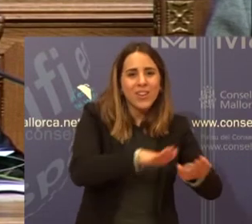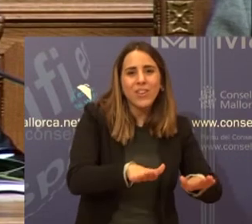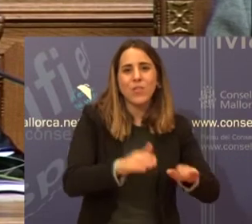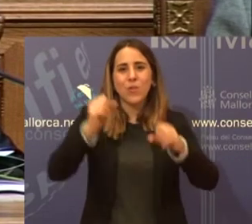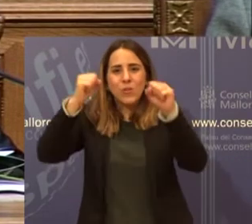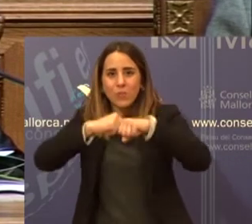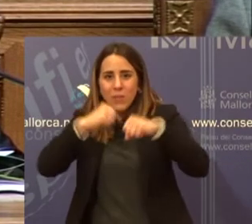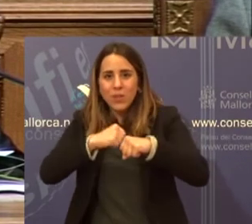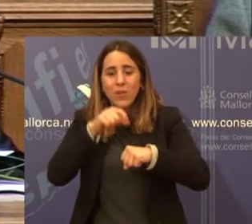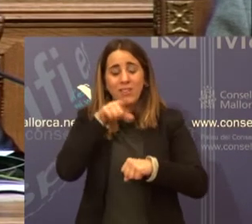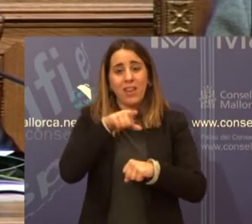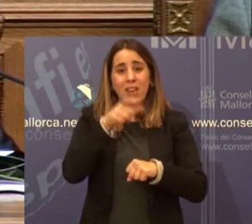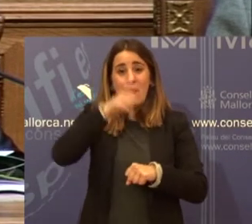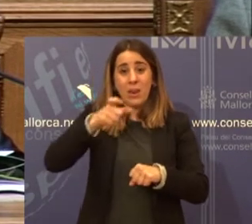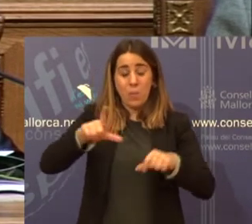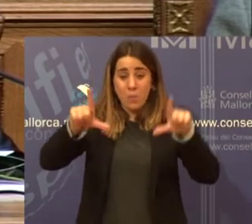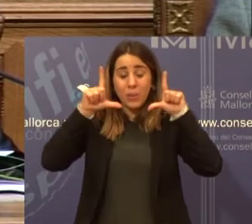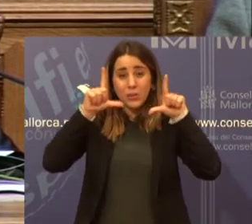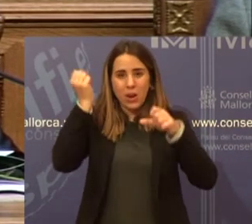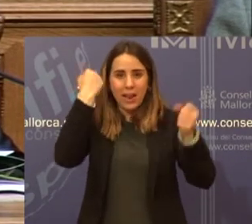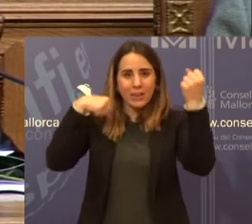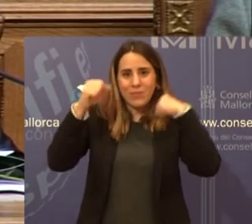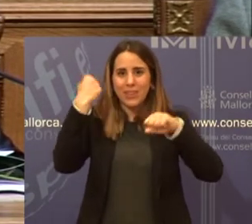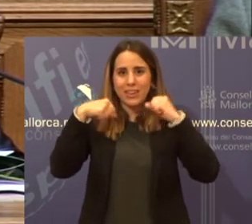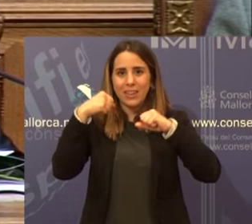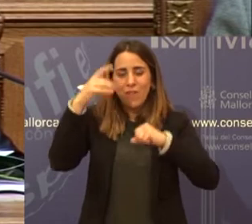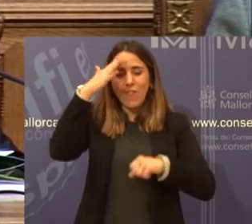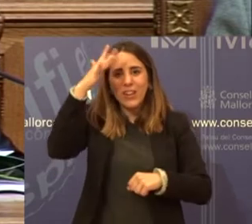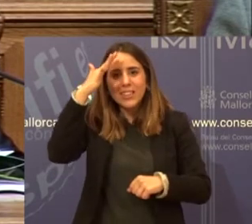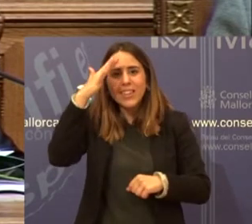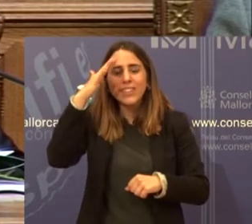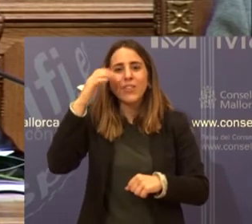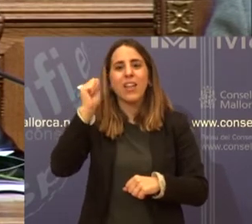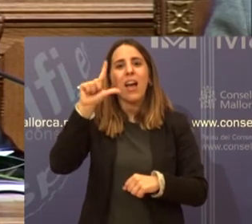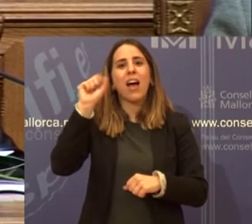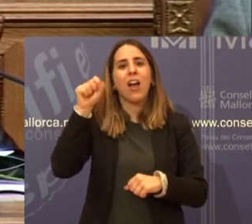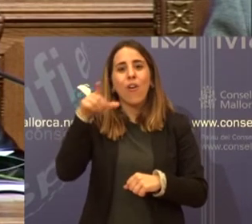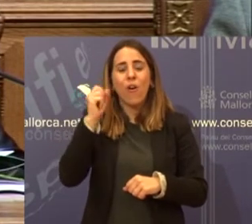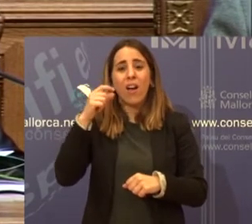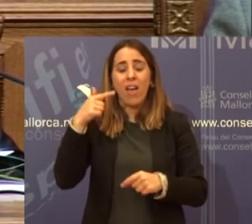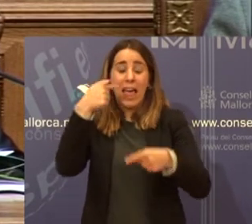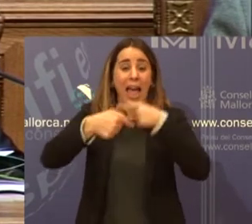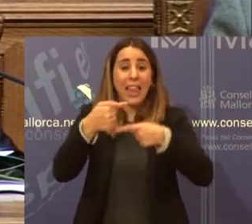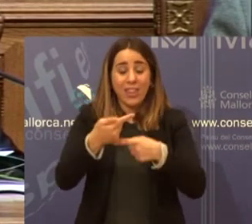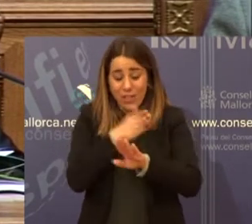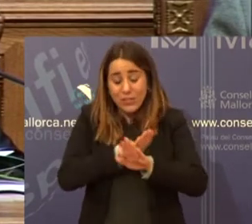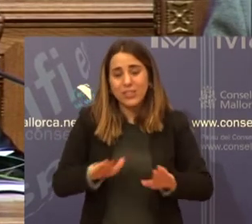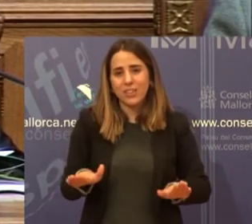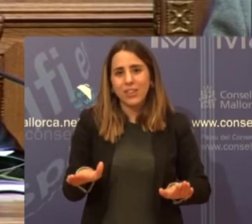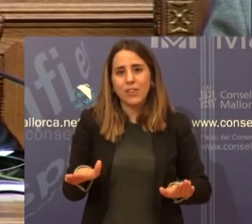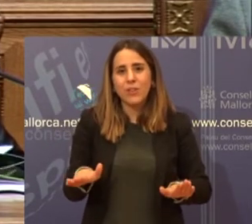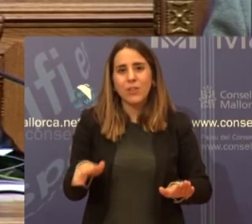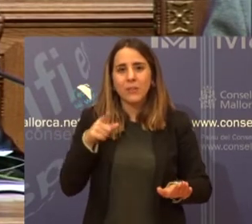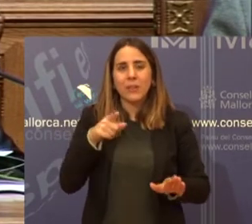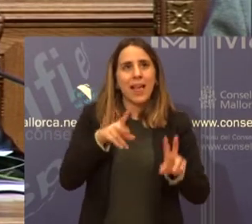mayores. En él se unen los personajes fantásticos de Aloja con el día a día de los niños